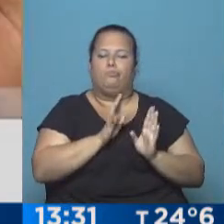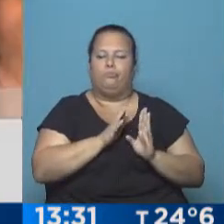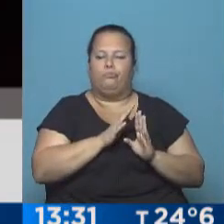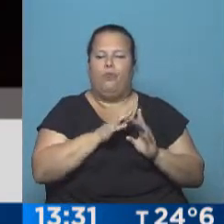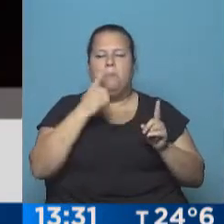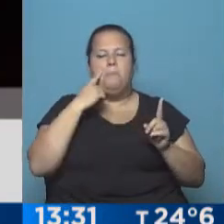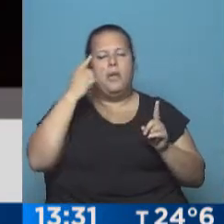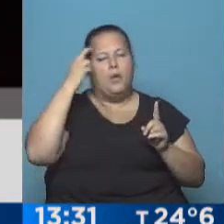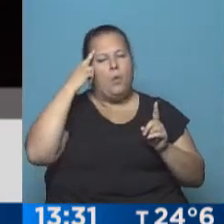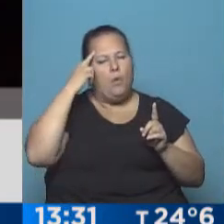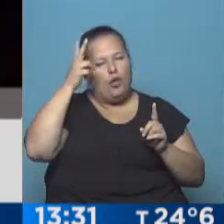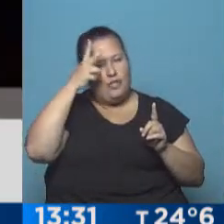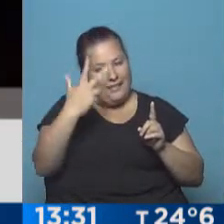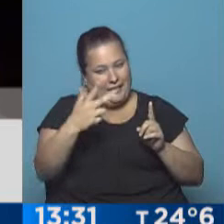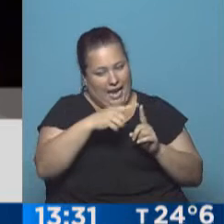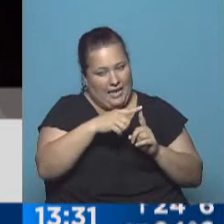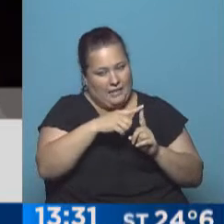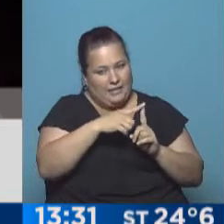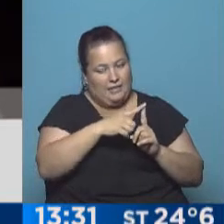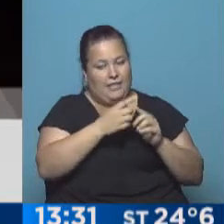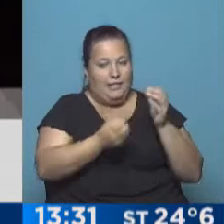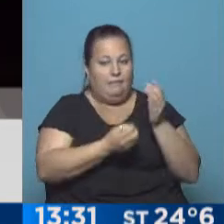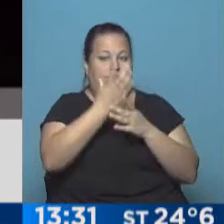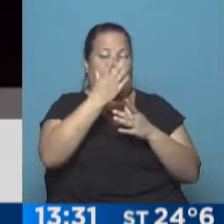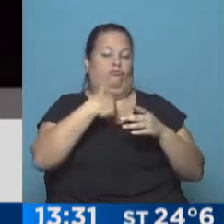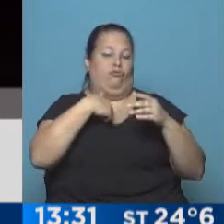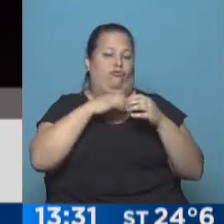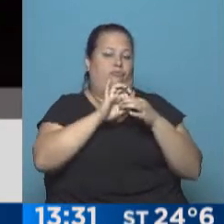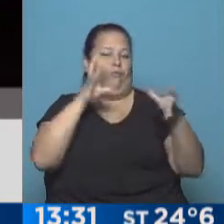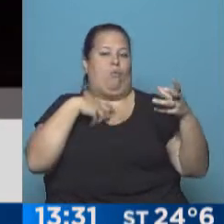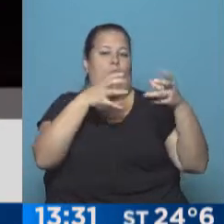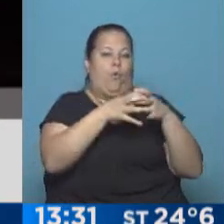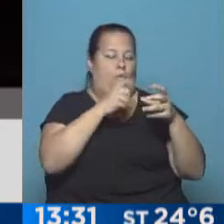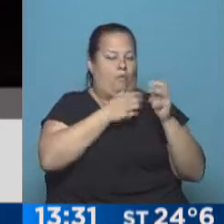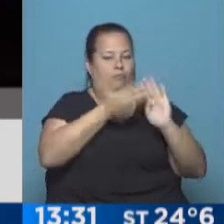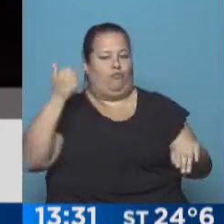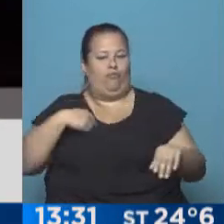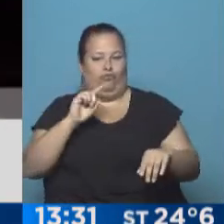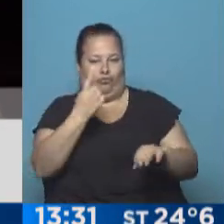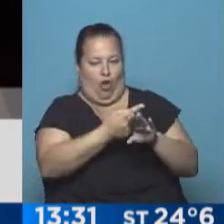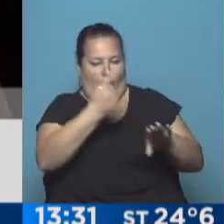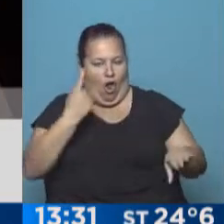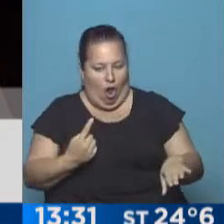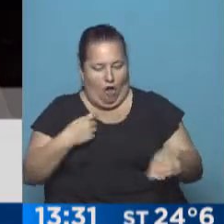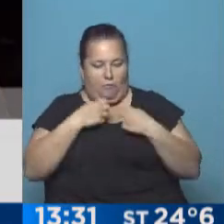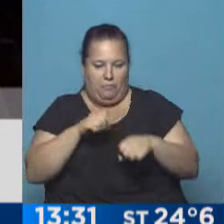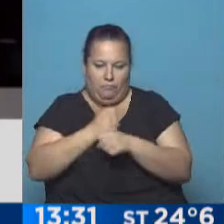del 83, que fue en el momento en el cual yo me desprendí del grupo mío y empecé a hacer cosas por mi lado.